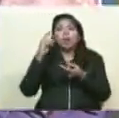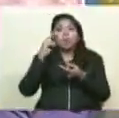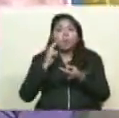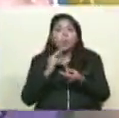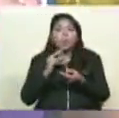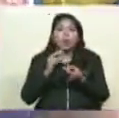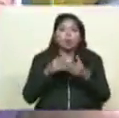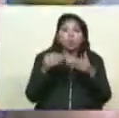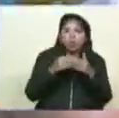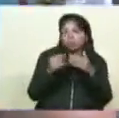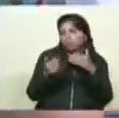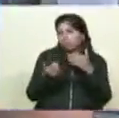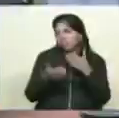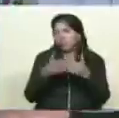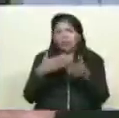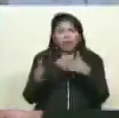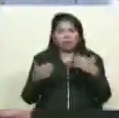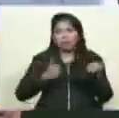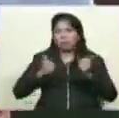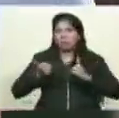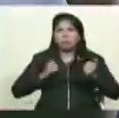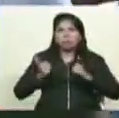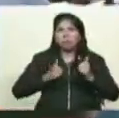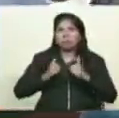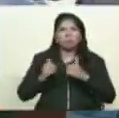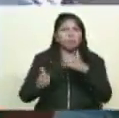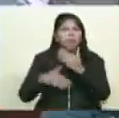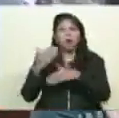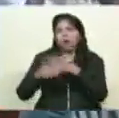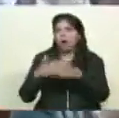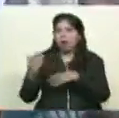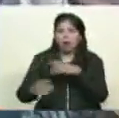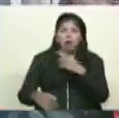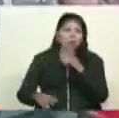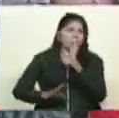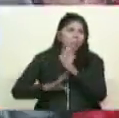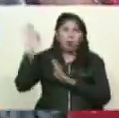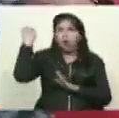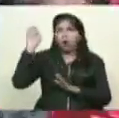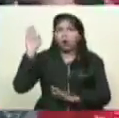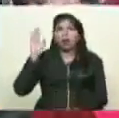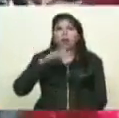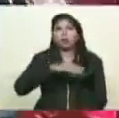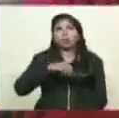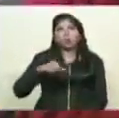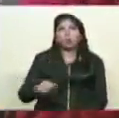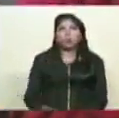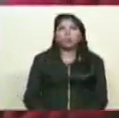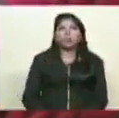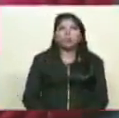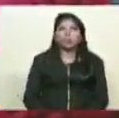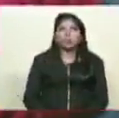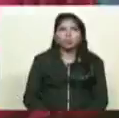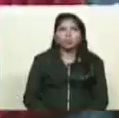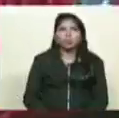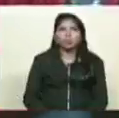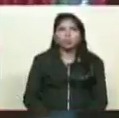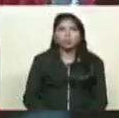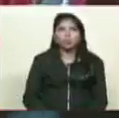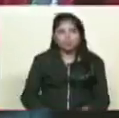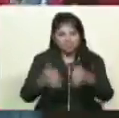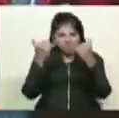especial de multiplicación y aceleración productiva del sector azúcar. Cuenten con eso,